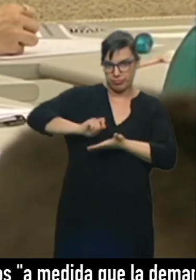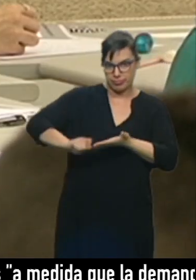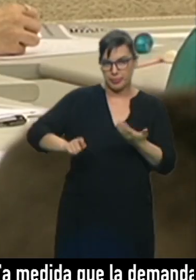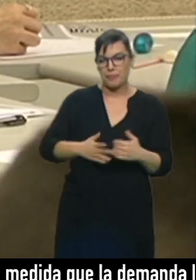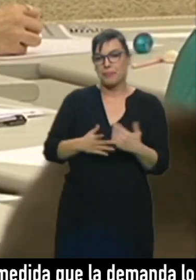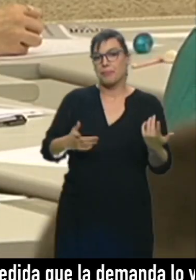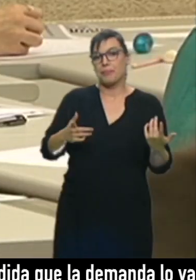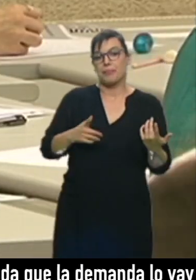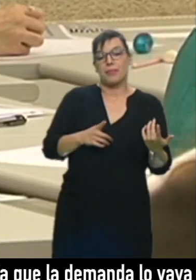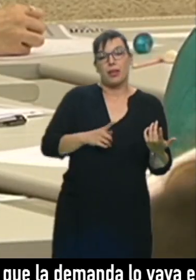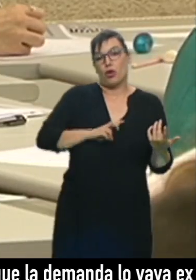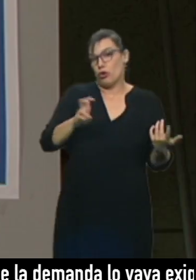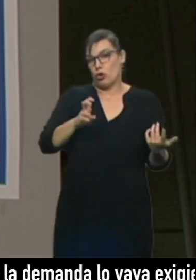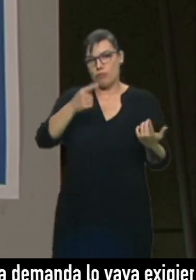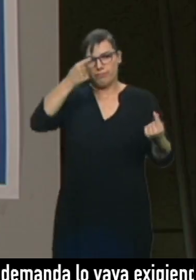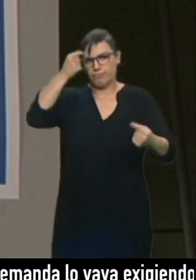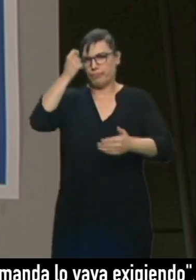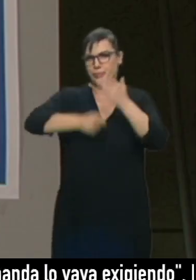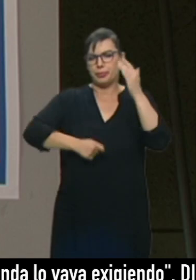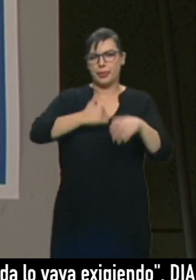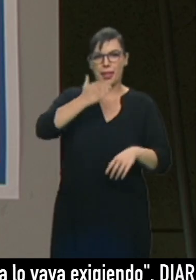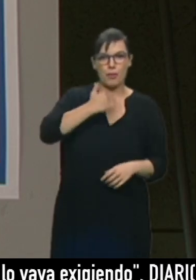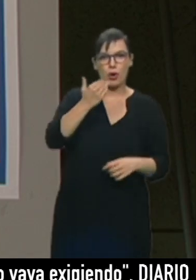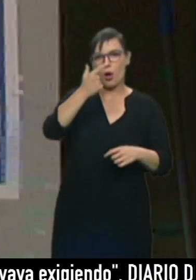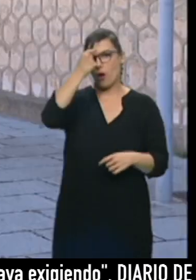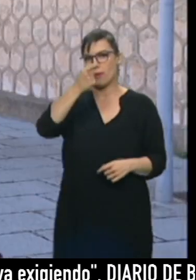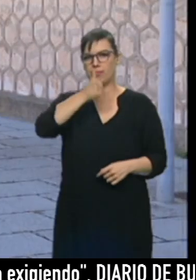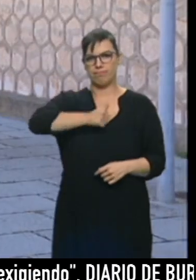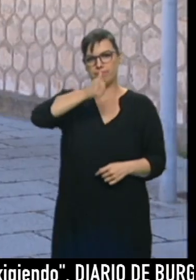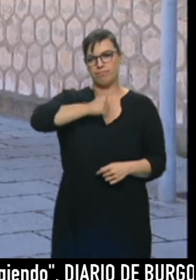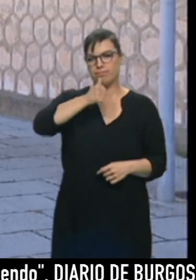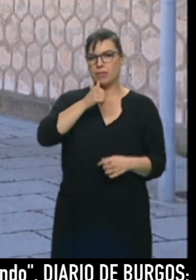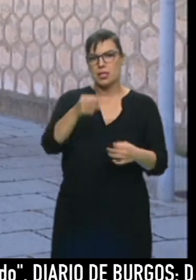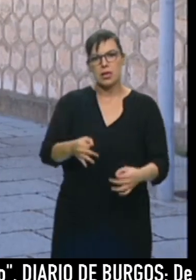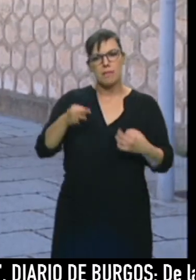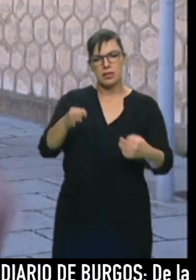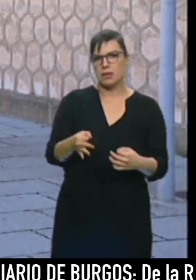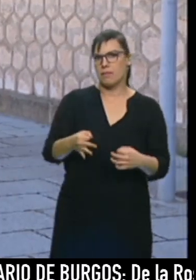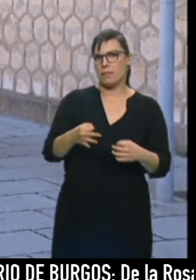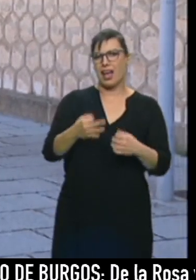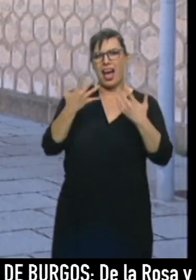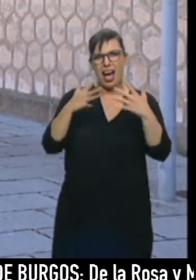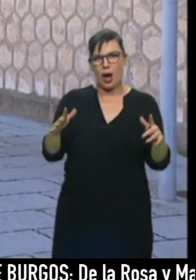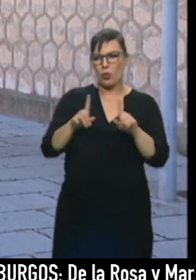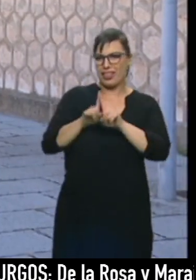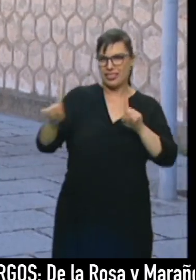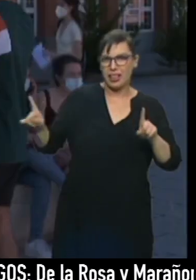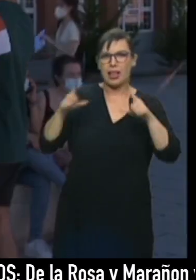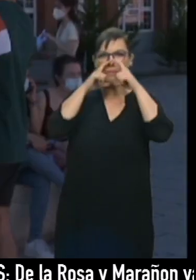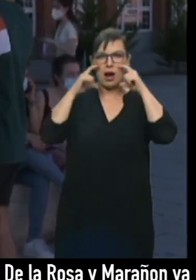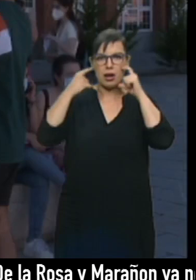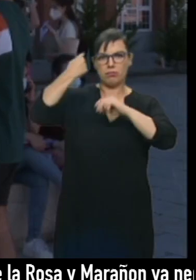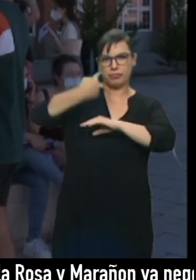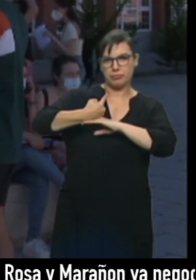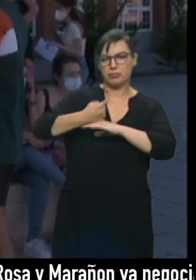Y resignados al más estricto rigor, alumnos de Zamora o Ávila. Todo el rato con la mascarilla puesta durante el examen, a pesar de los dos metros de distancia. La